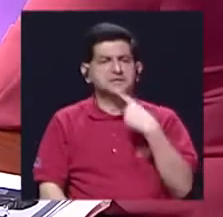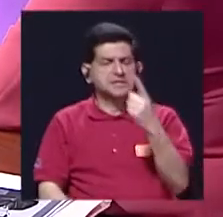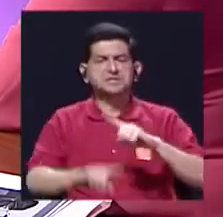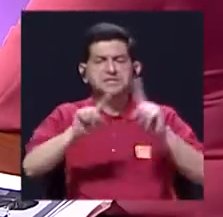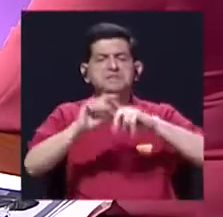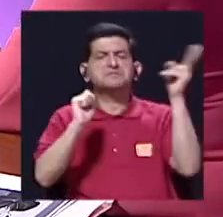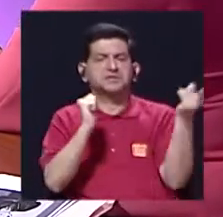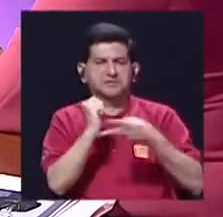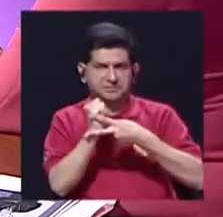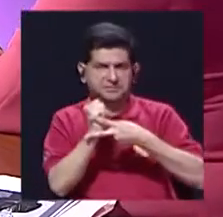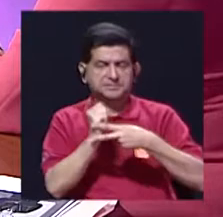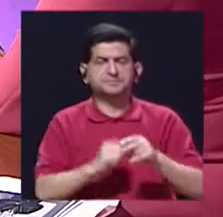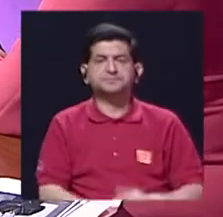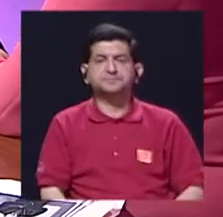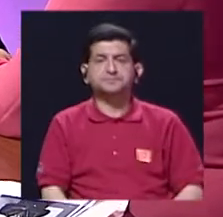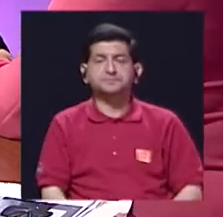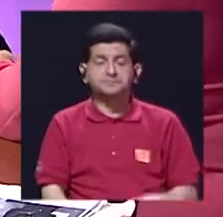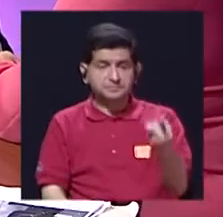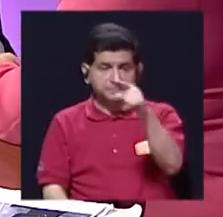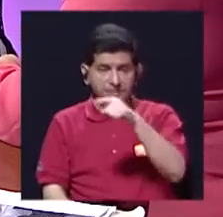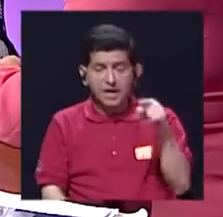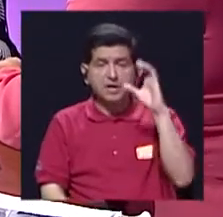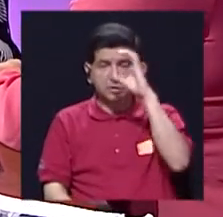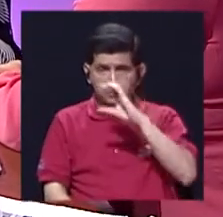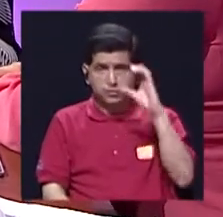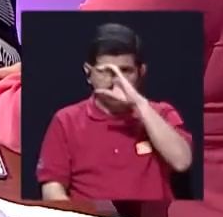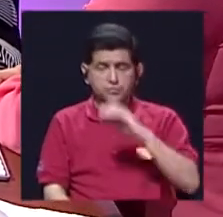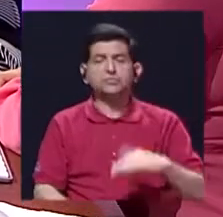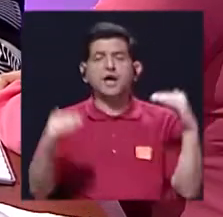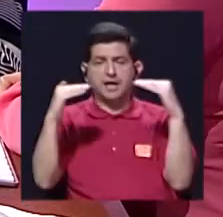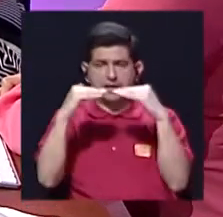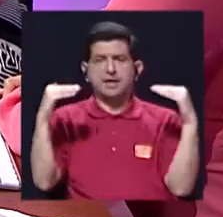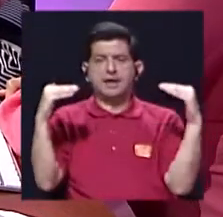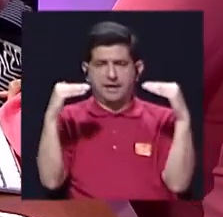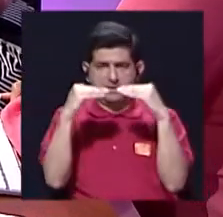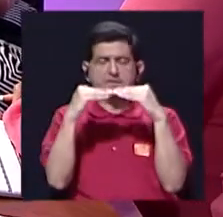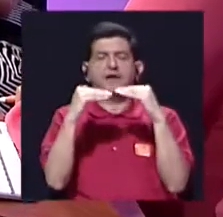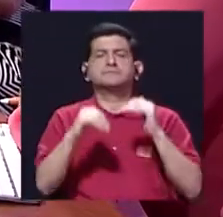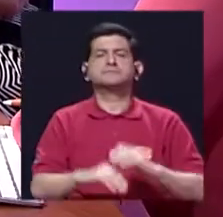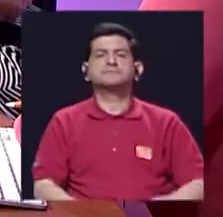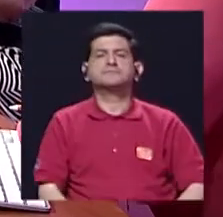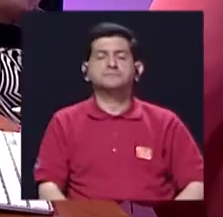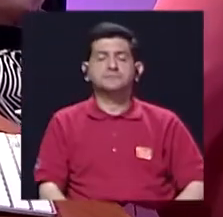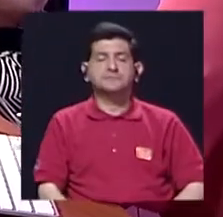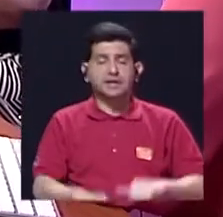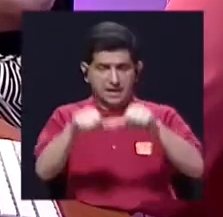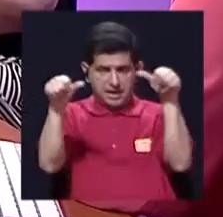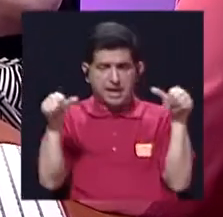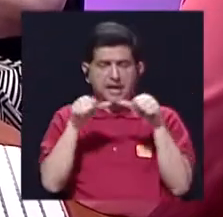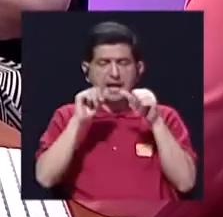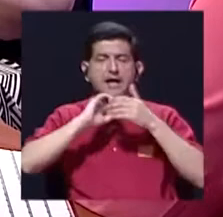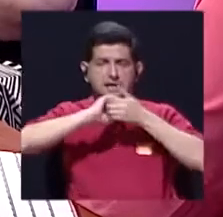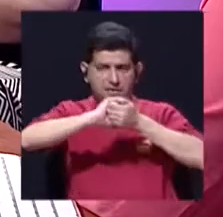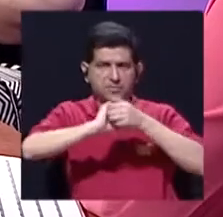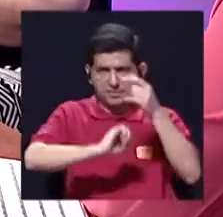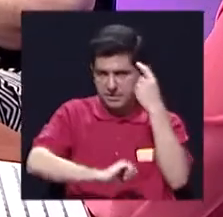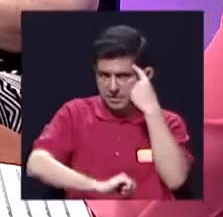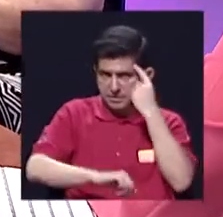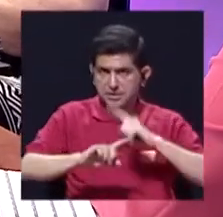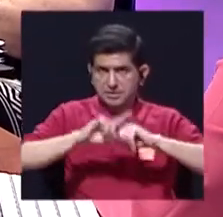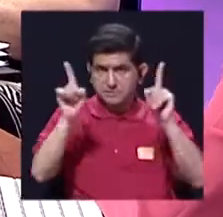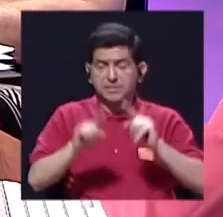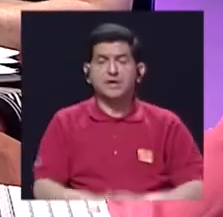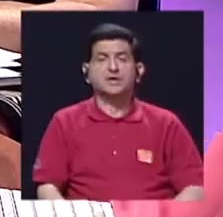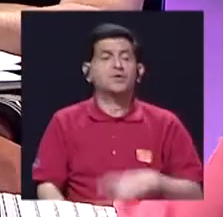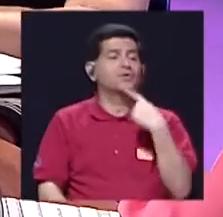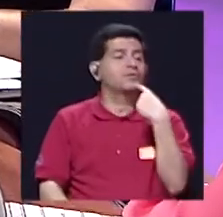muchas oportunidades que ellos buscan la equidad en el sector cooperativo. Lo que pasa es que una